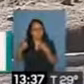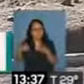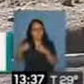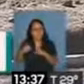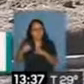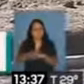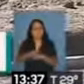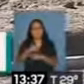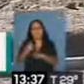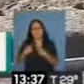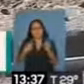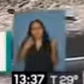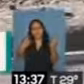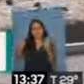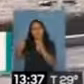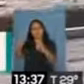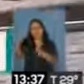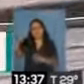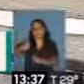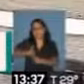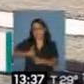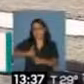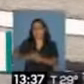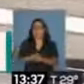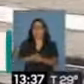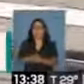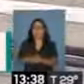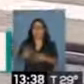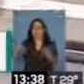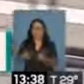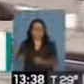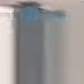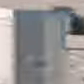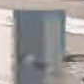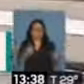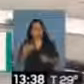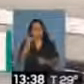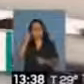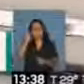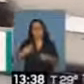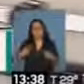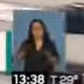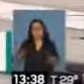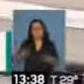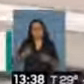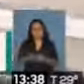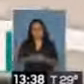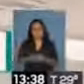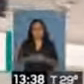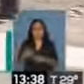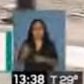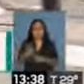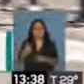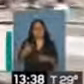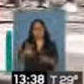de seguir aprendiendo acá en el rim 20 con una gestión importante para ver si conseguimos los recursos no porque estamos hablando